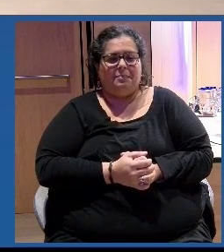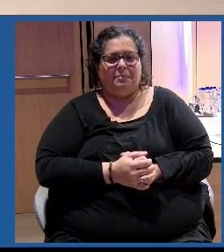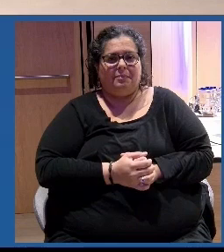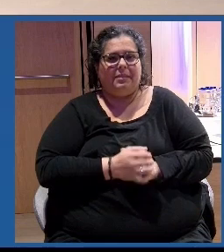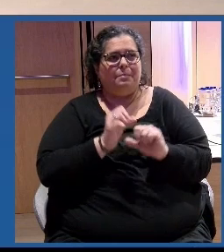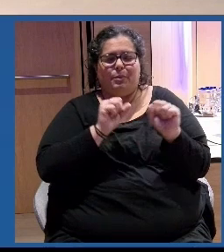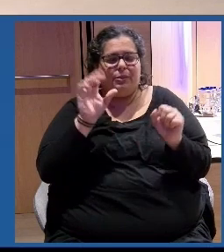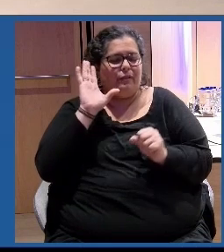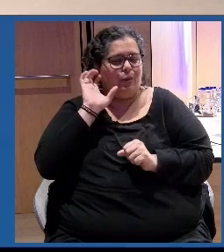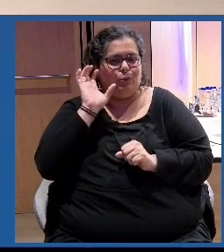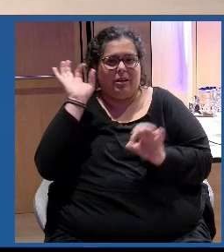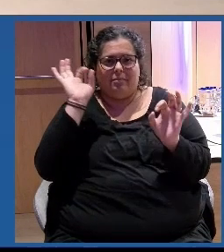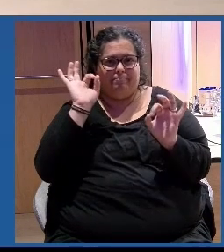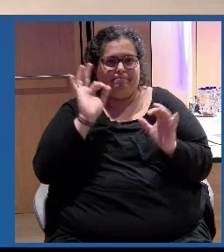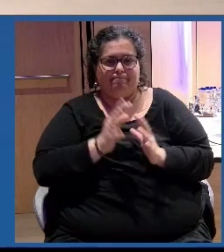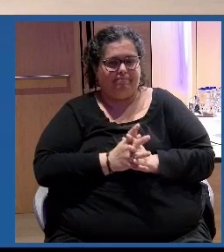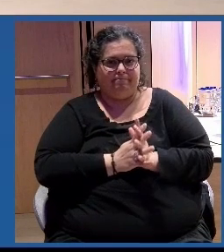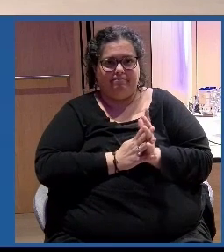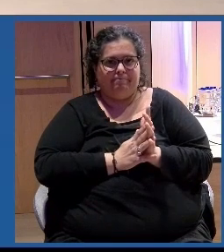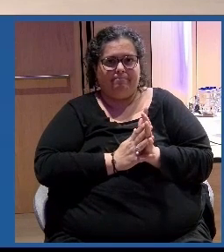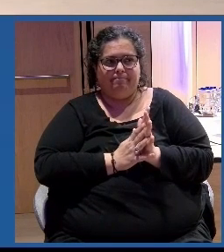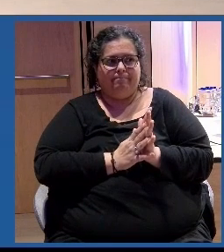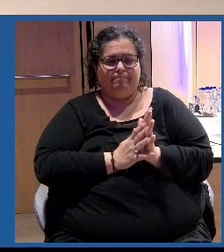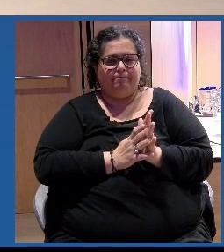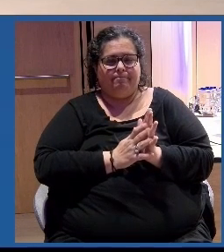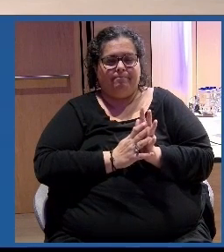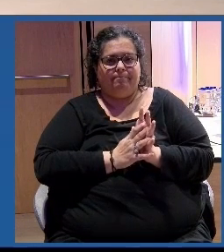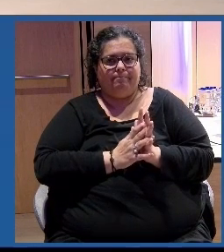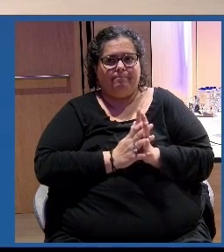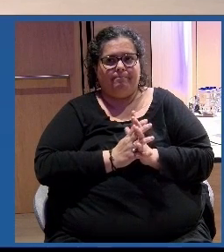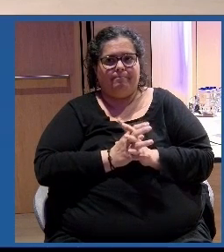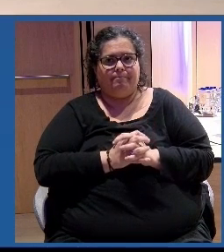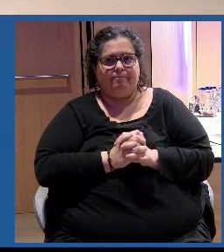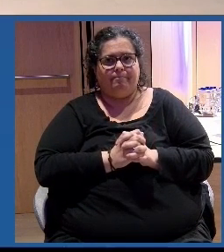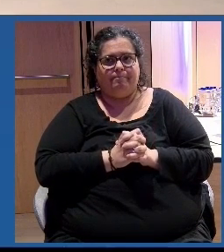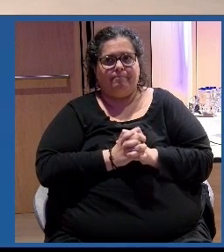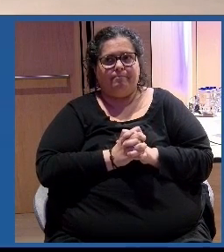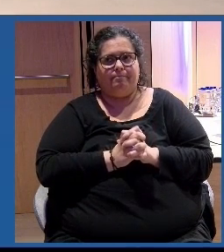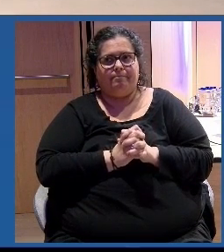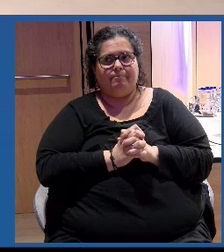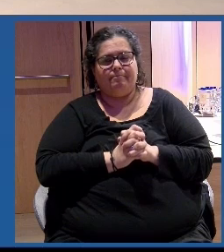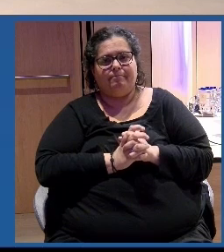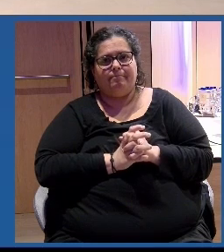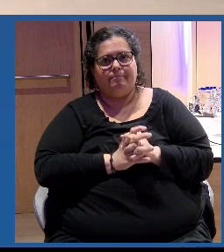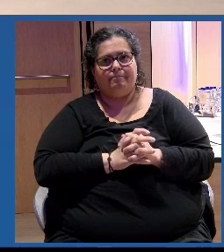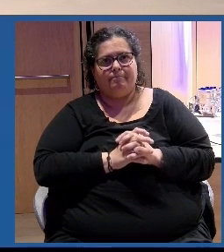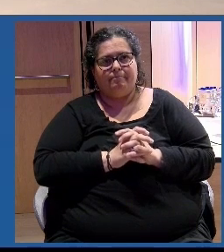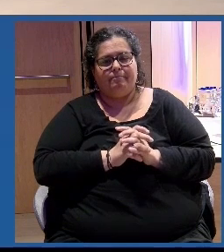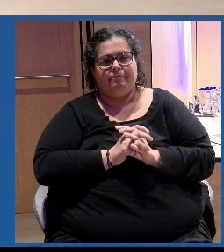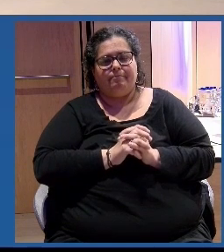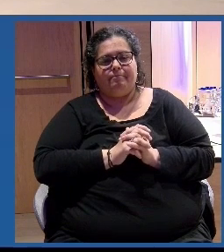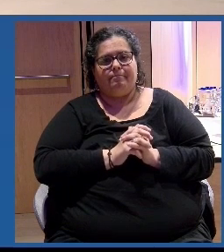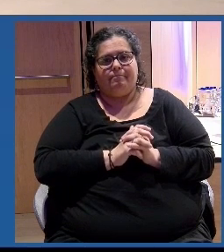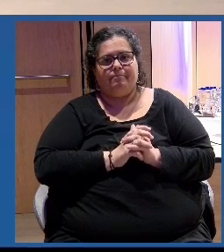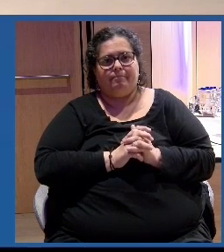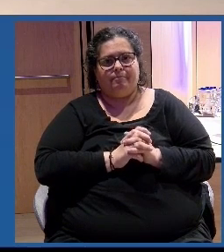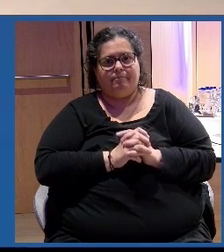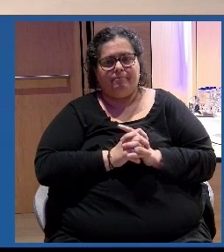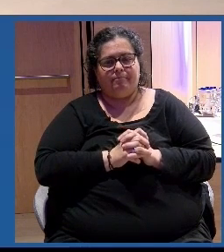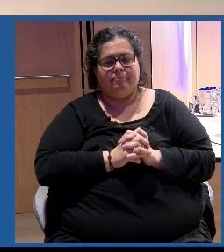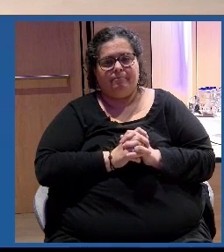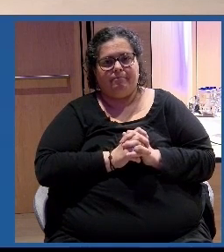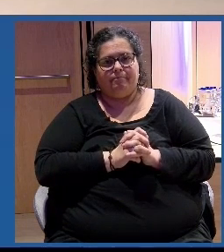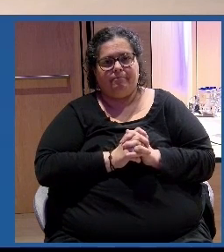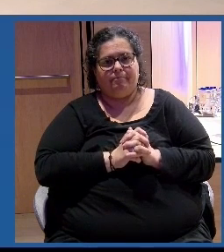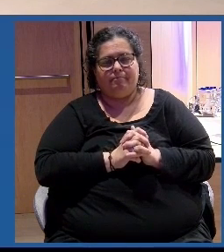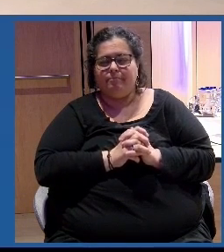contexto de que la política sí importa a partir de los datos. Después, hay una correlación entre las visitas al portal y la cantidad de solicitudes de acceso a la información.